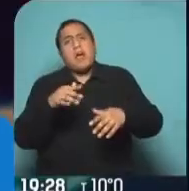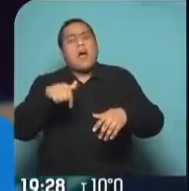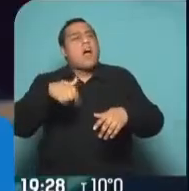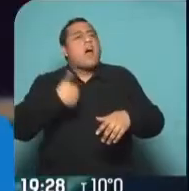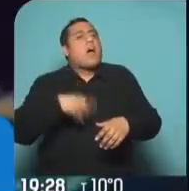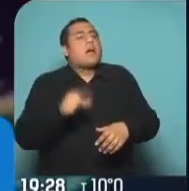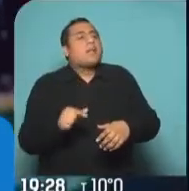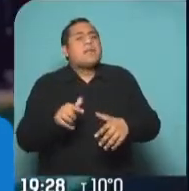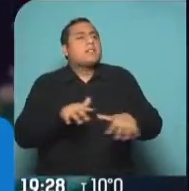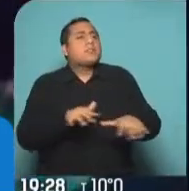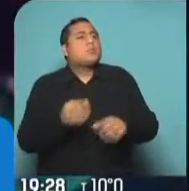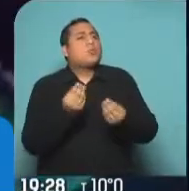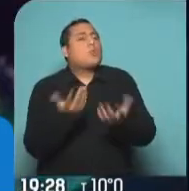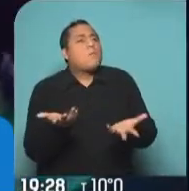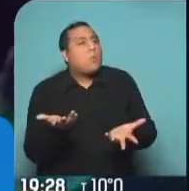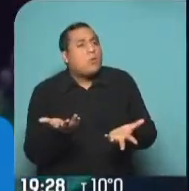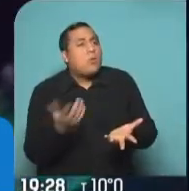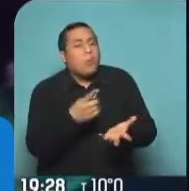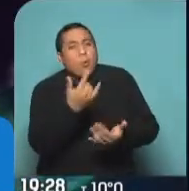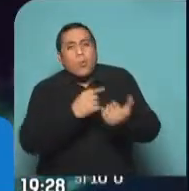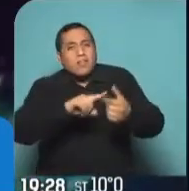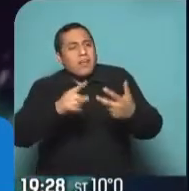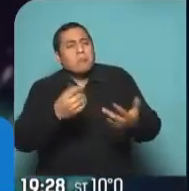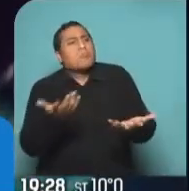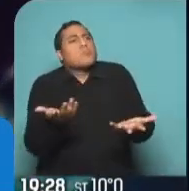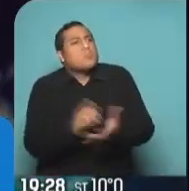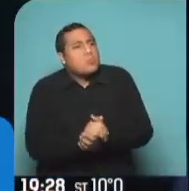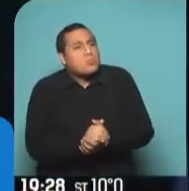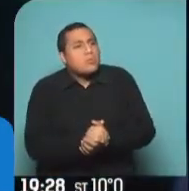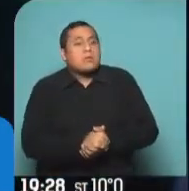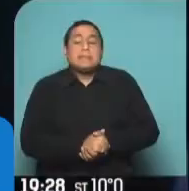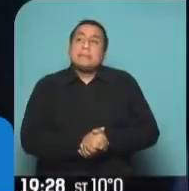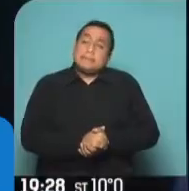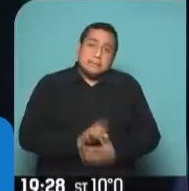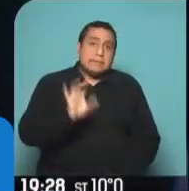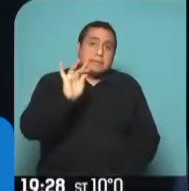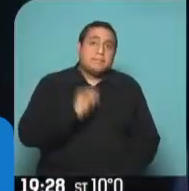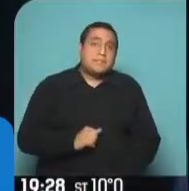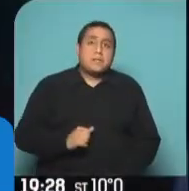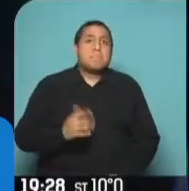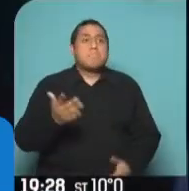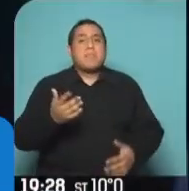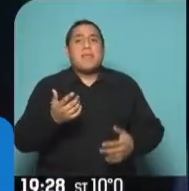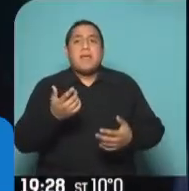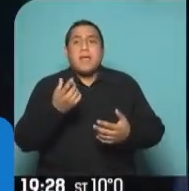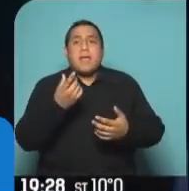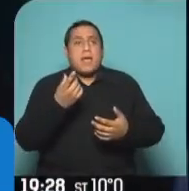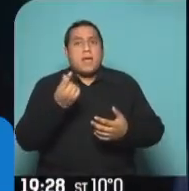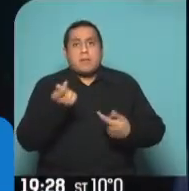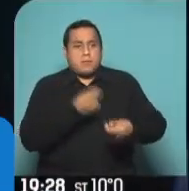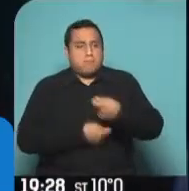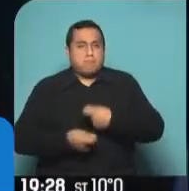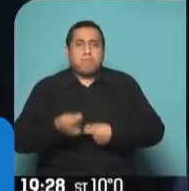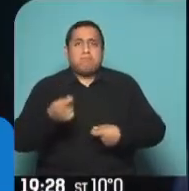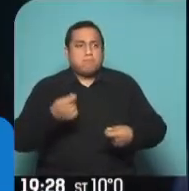esto que está por lo menos detallando, en qué situación queda nuestro país? Está complicada. Hace mucho tiempo que nuestra economía casi no crece,